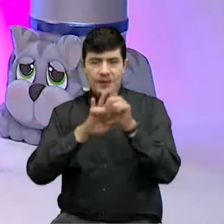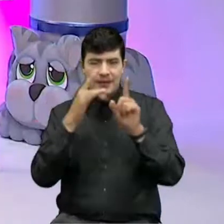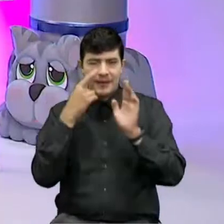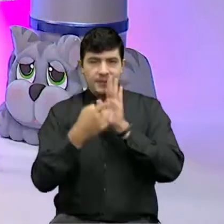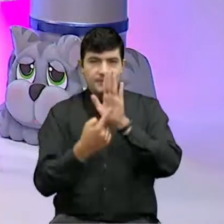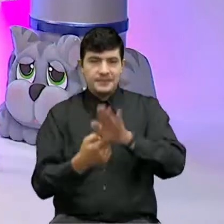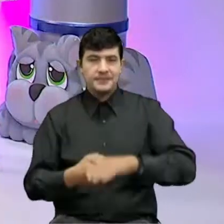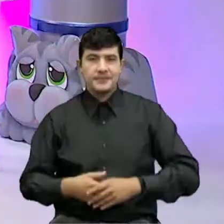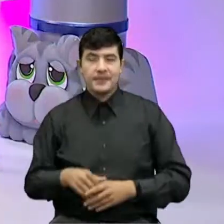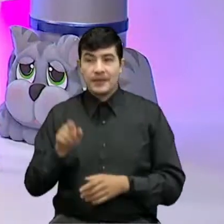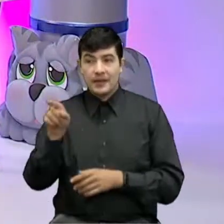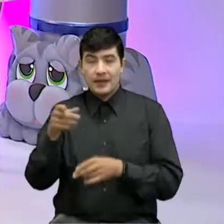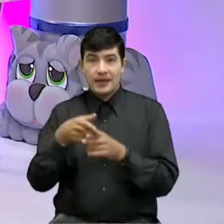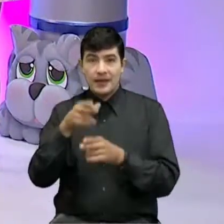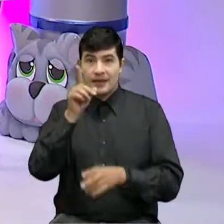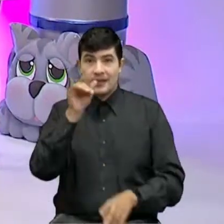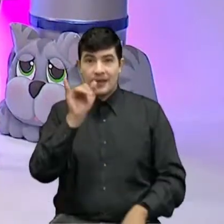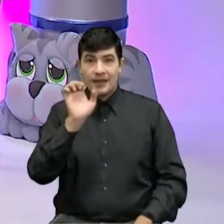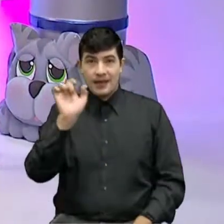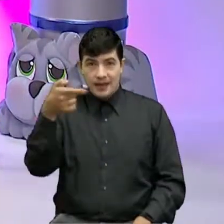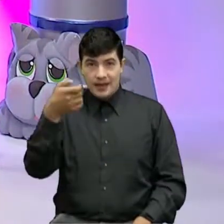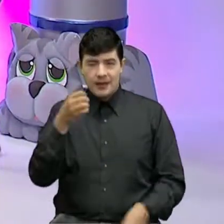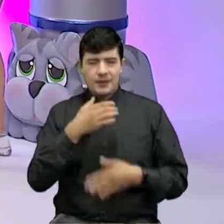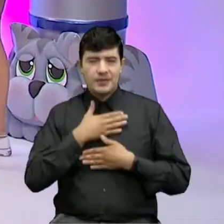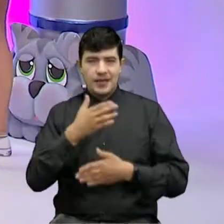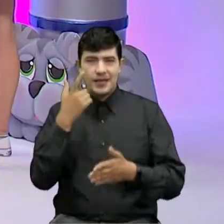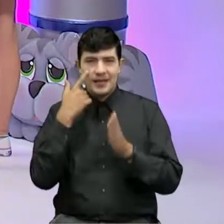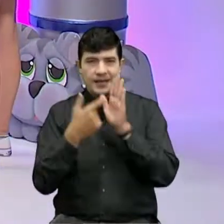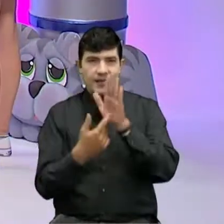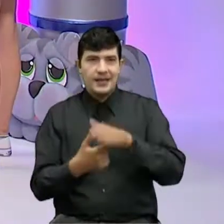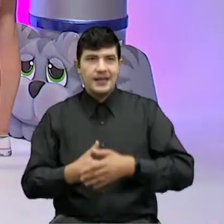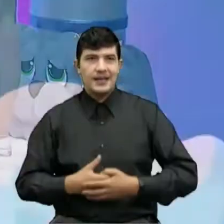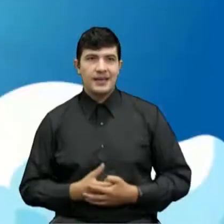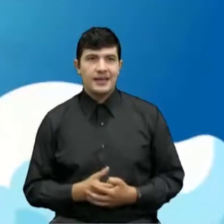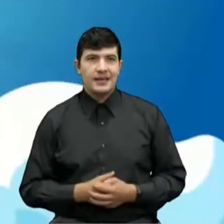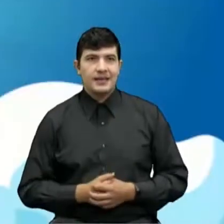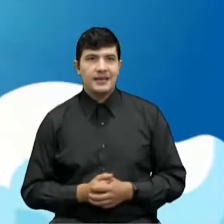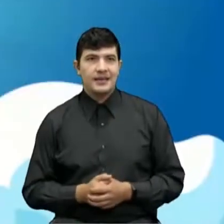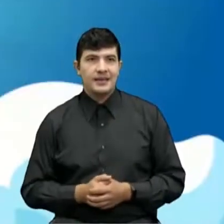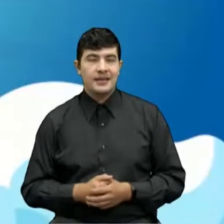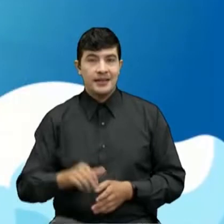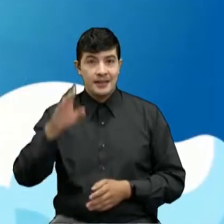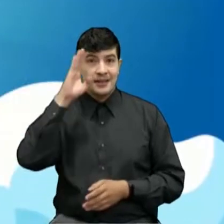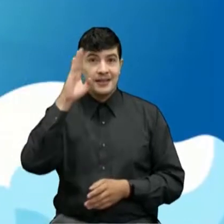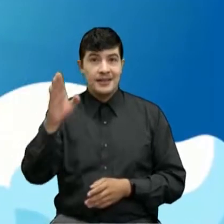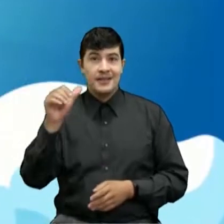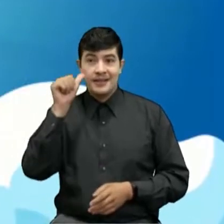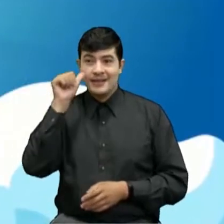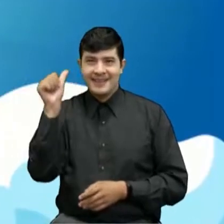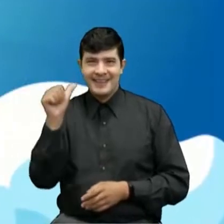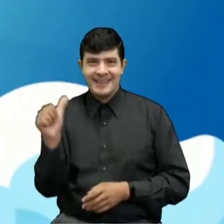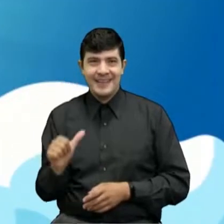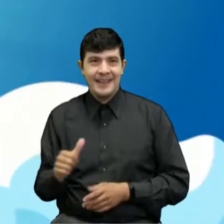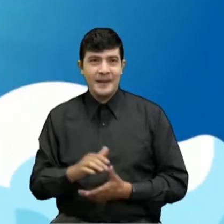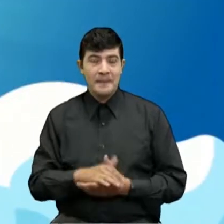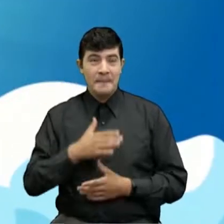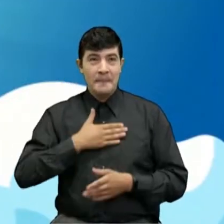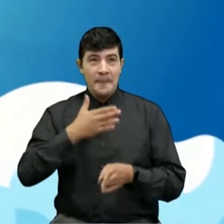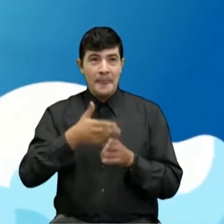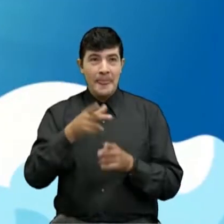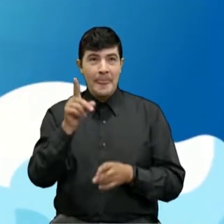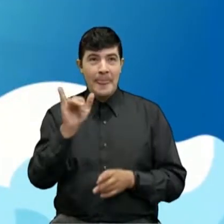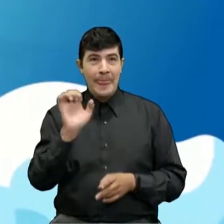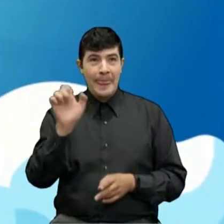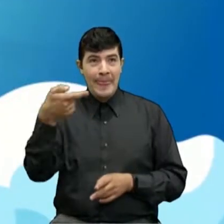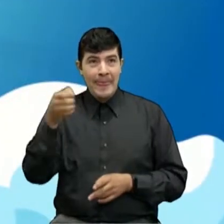Santander. Diego a continuación nos va a saludar, vamos a escucharlo. Hola Adriana, mi nombre es Diego